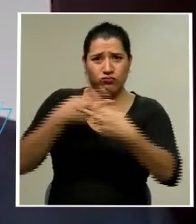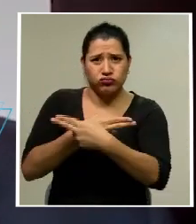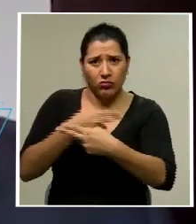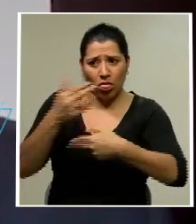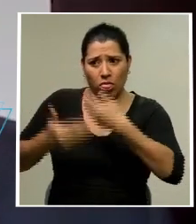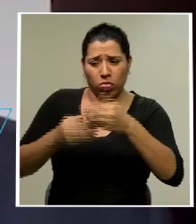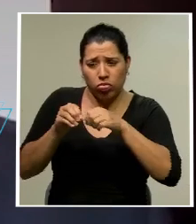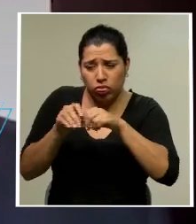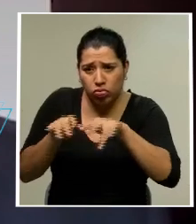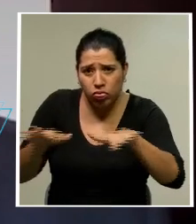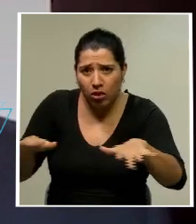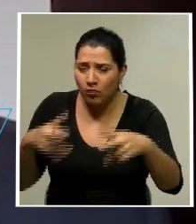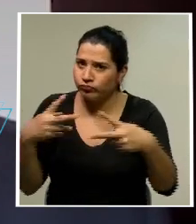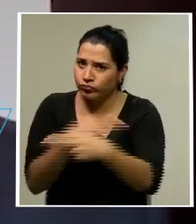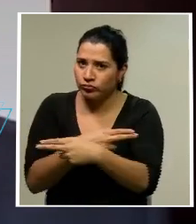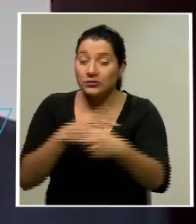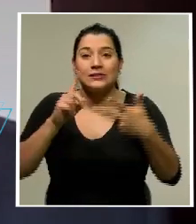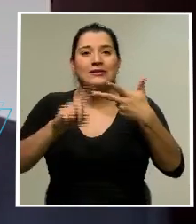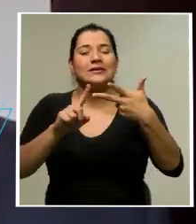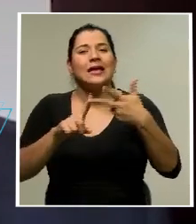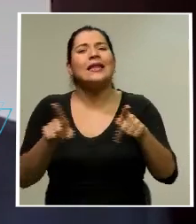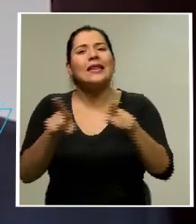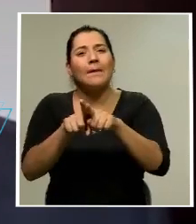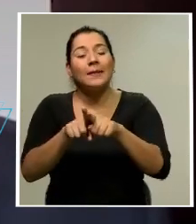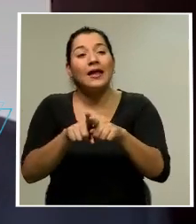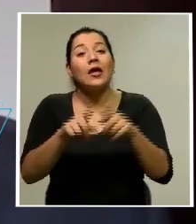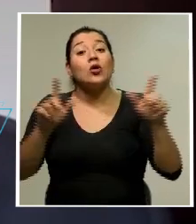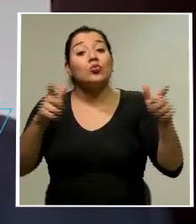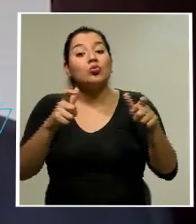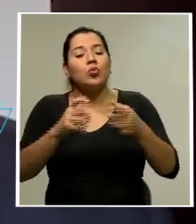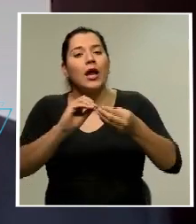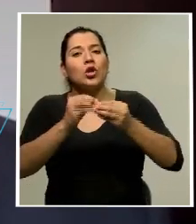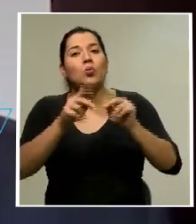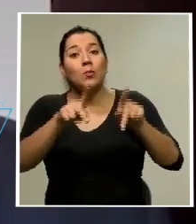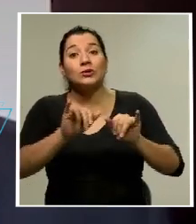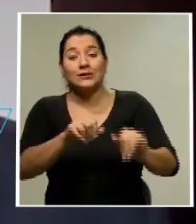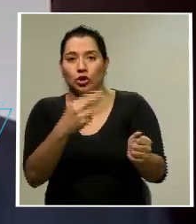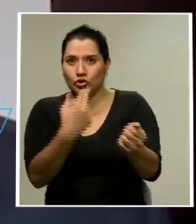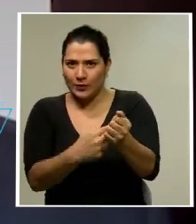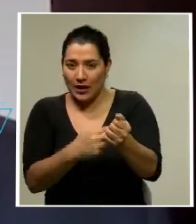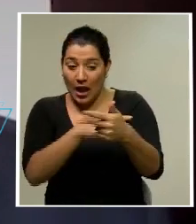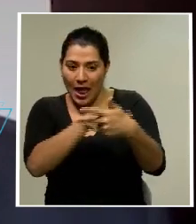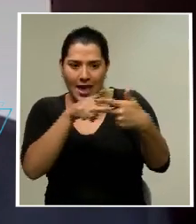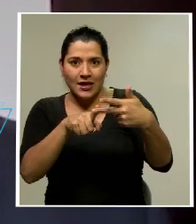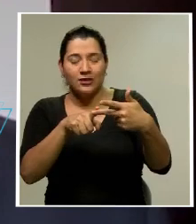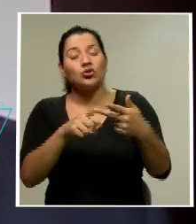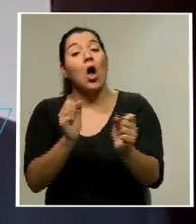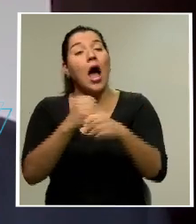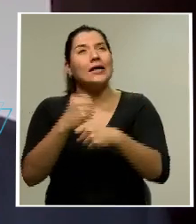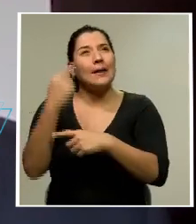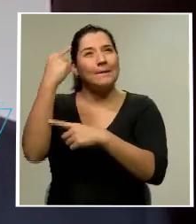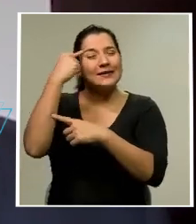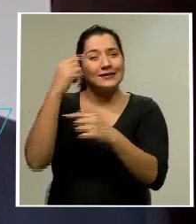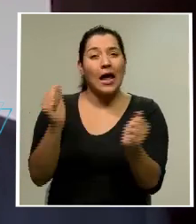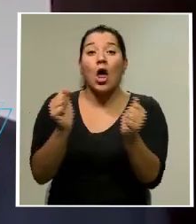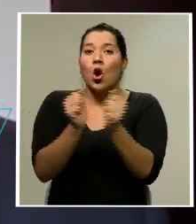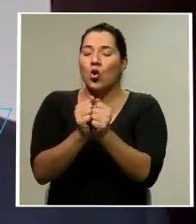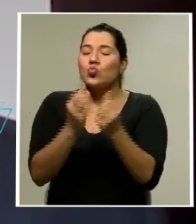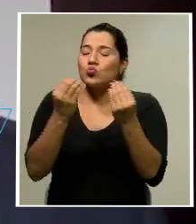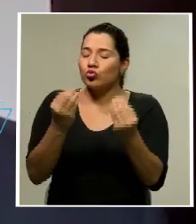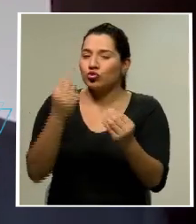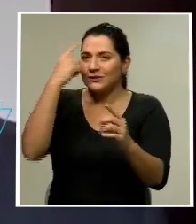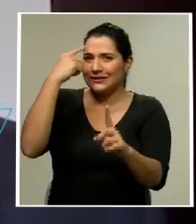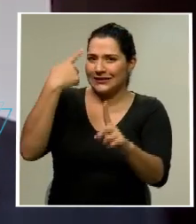por tanto de disminuir la posibilidad de saturación hospitalaria, lo que nos hace mirar con optimismo, pero con gran responsabilidad